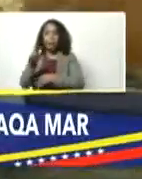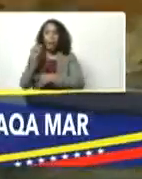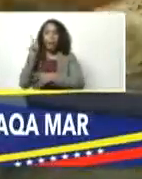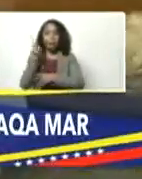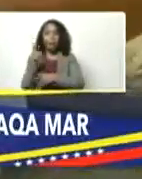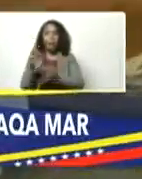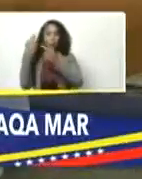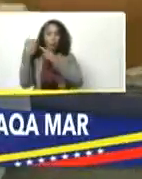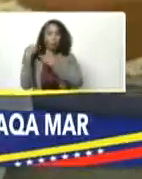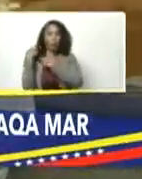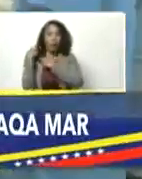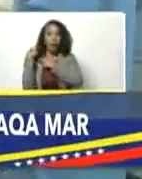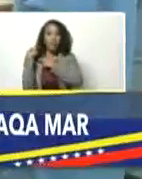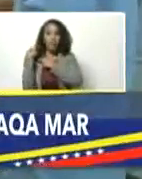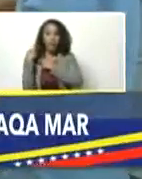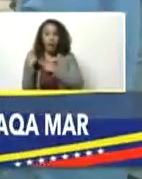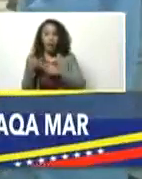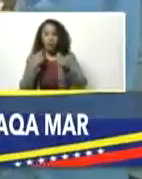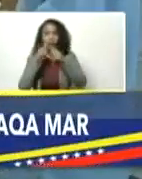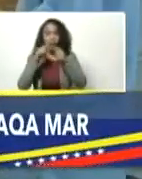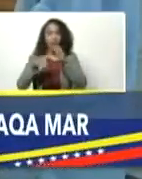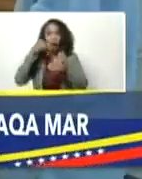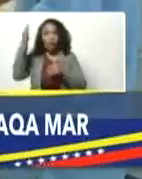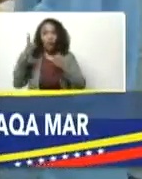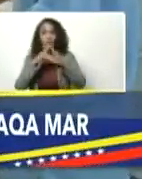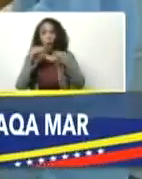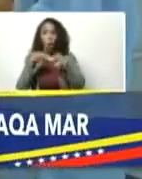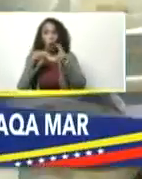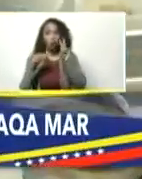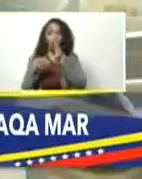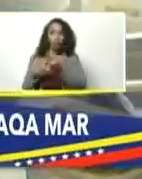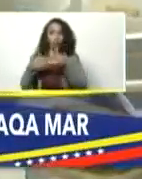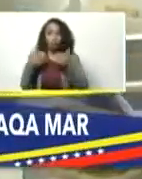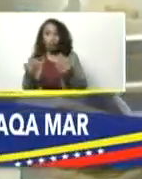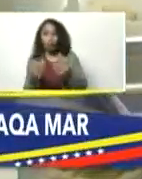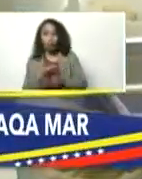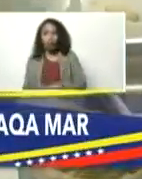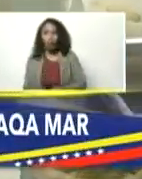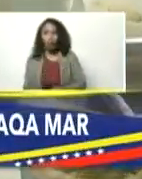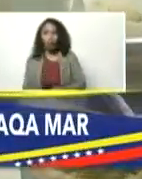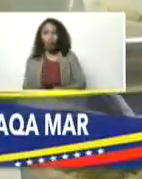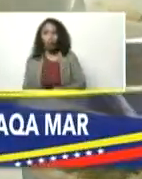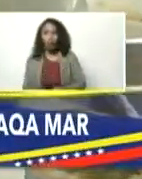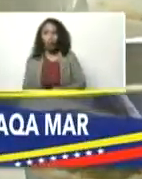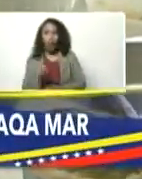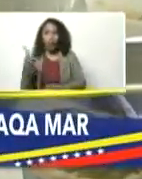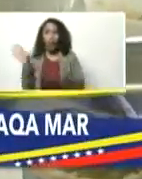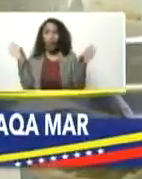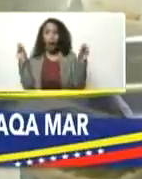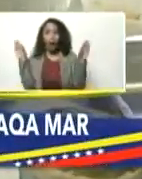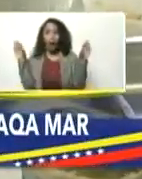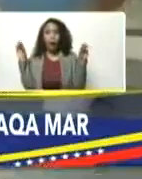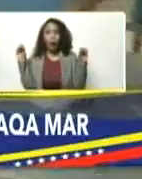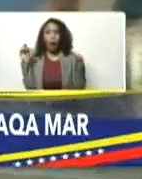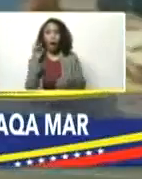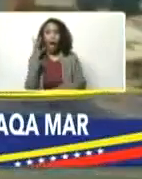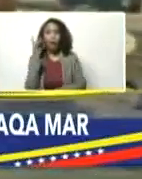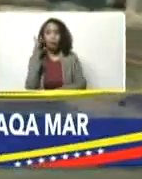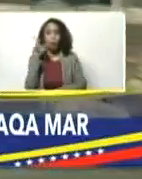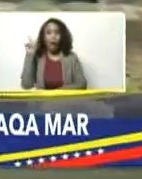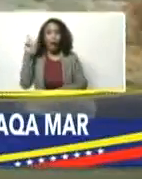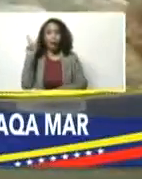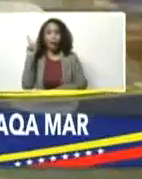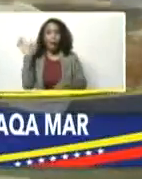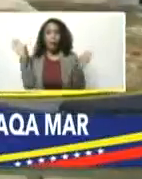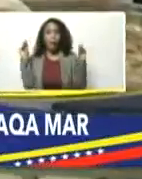procesar, comercializar y exportar todo lo que tiene que ver con el cangrejo azul, cangrejo que es